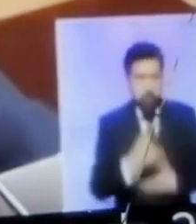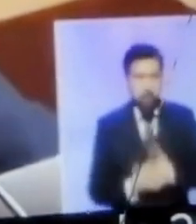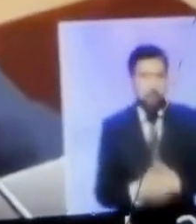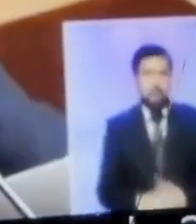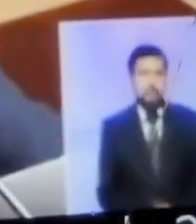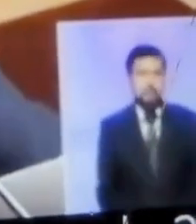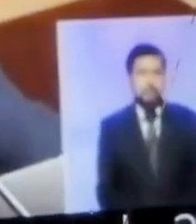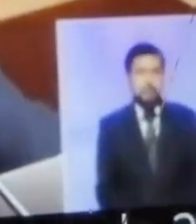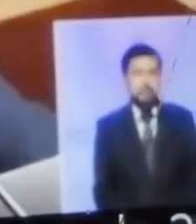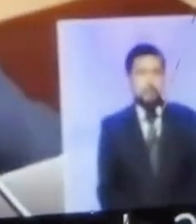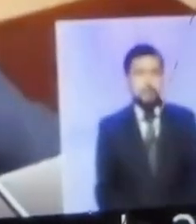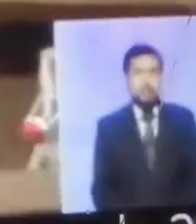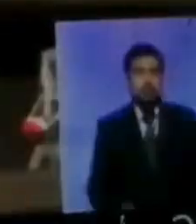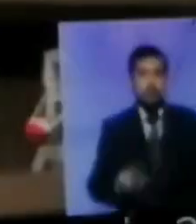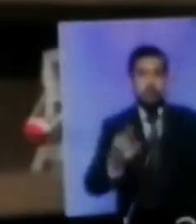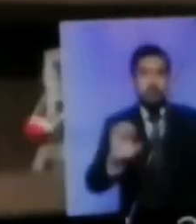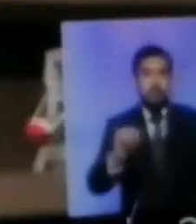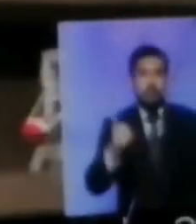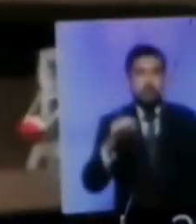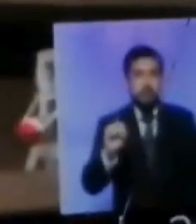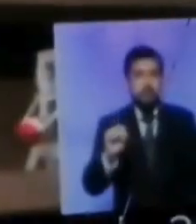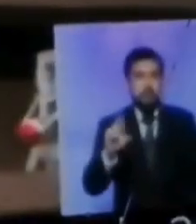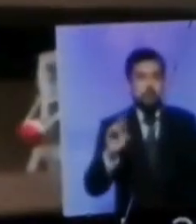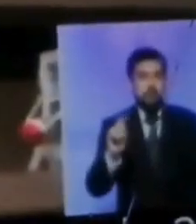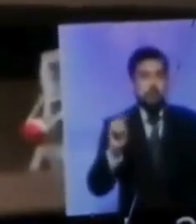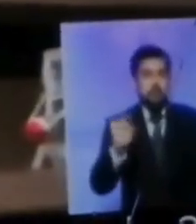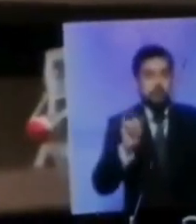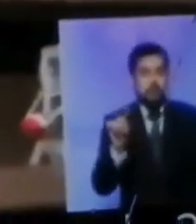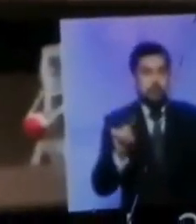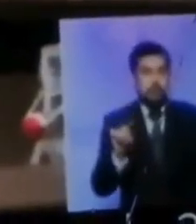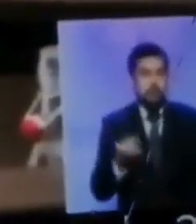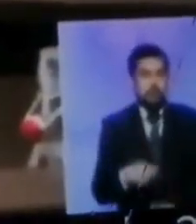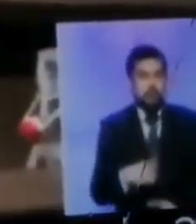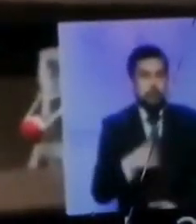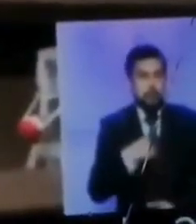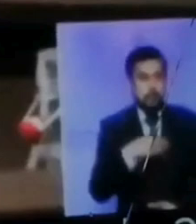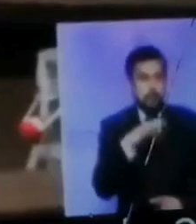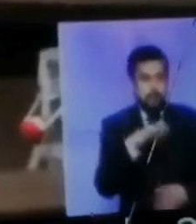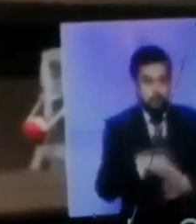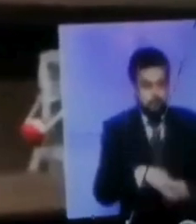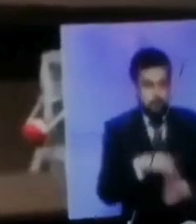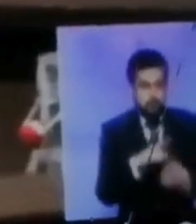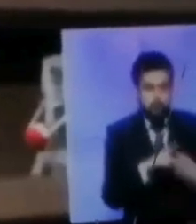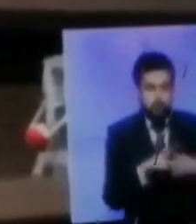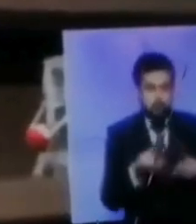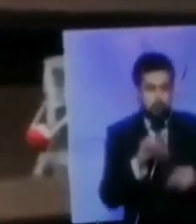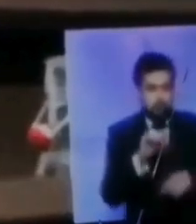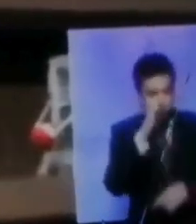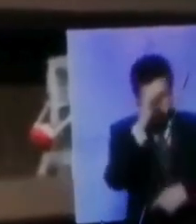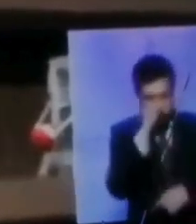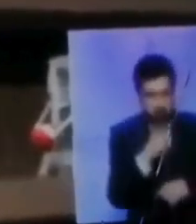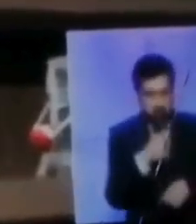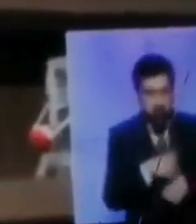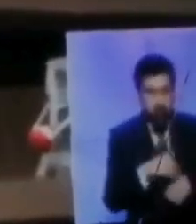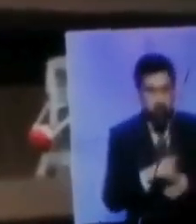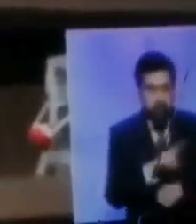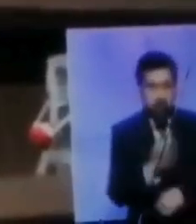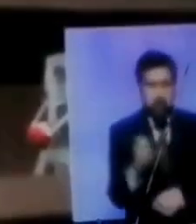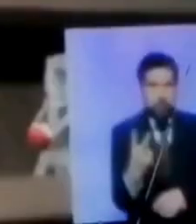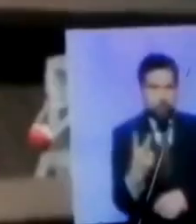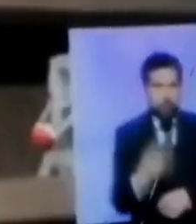losos magistrado Reyes Rodríguez Mondragón uno en contra en el recurso apel